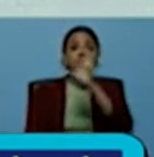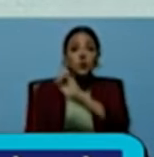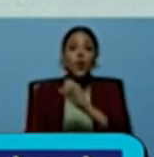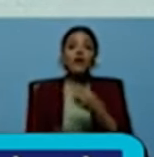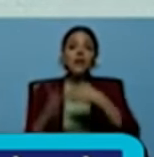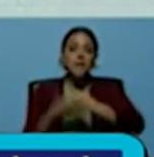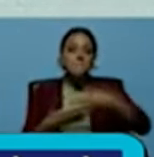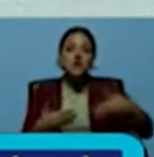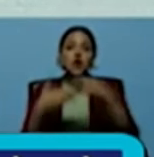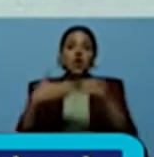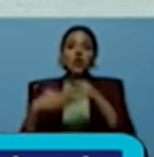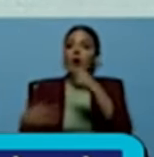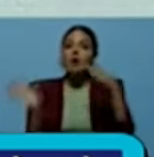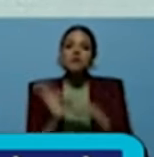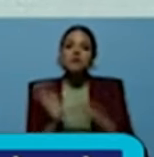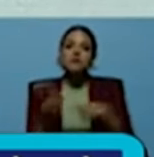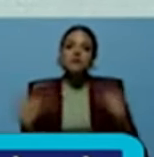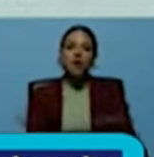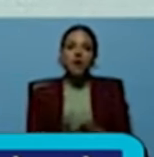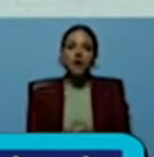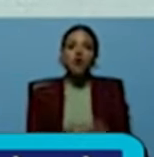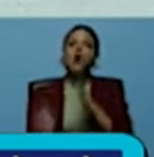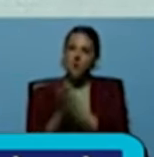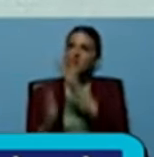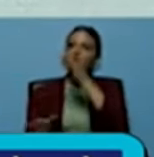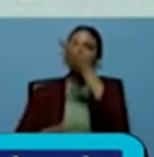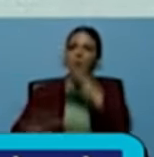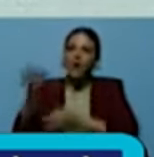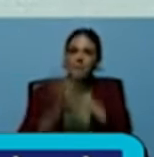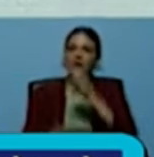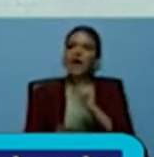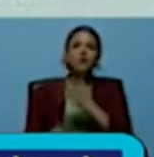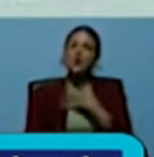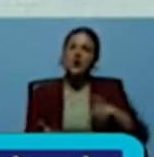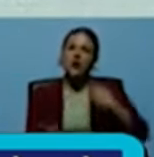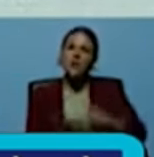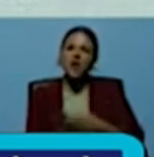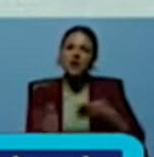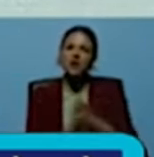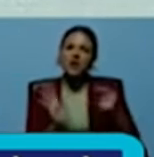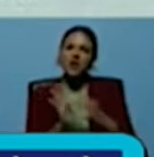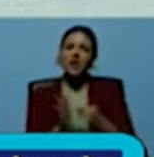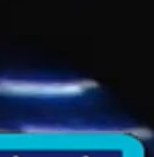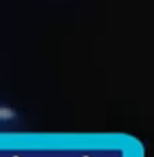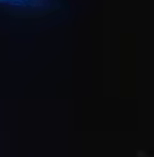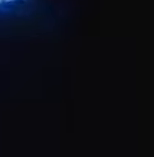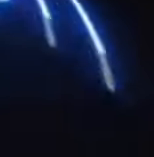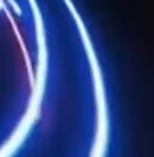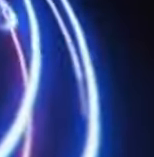debe. Trata de explicar cómo nos debe y no quieres pagar, pues. Gracias.